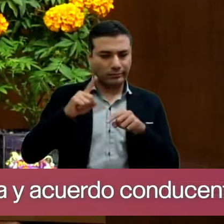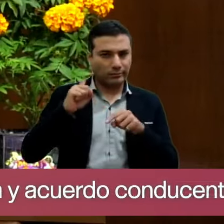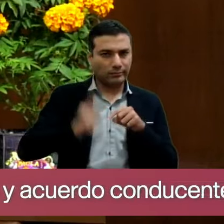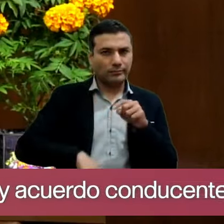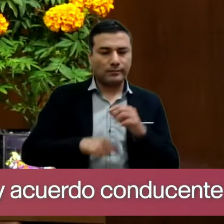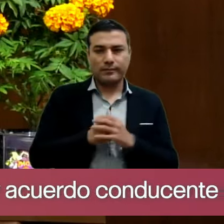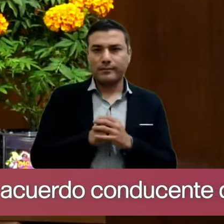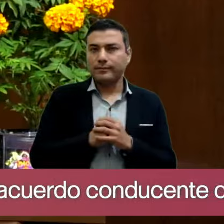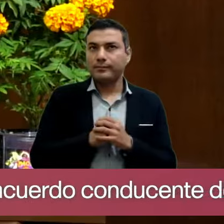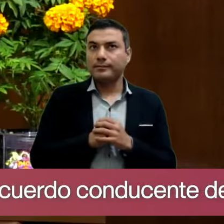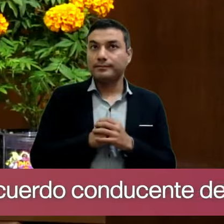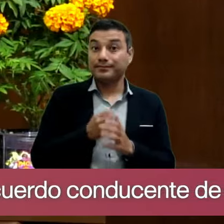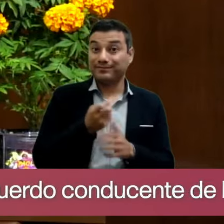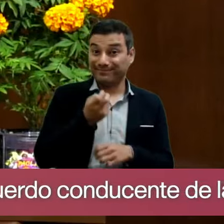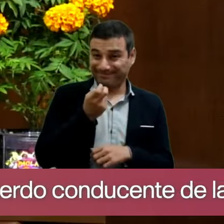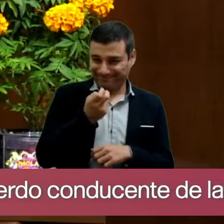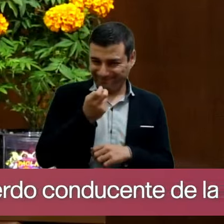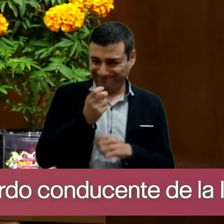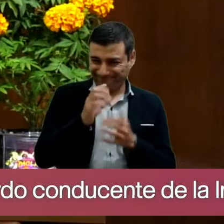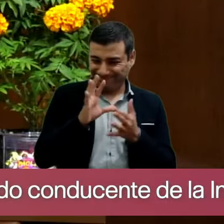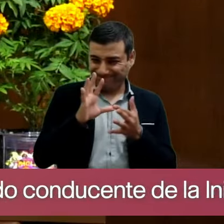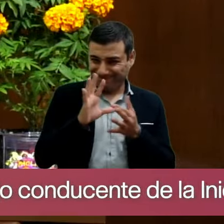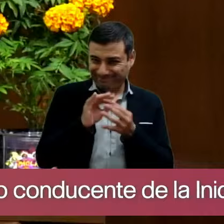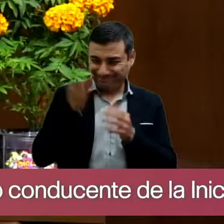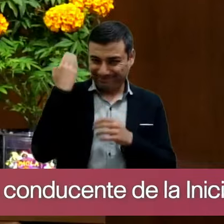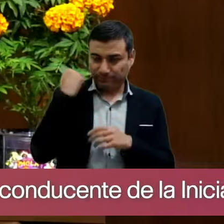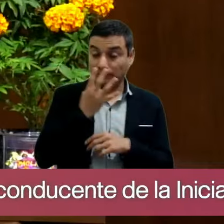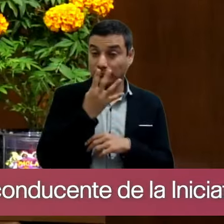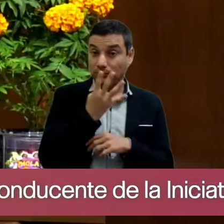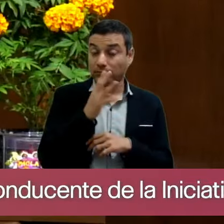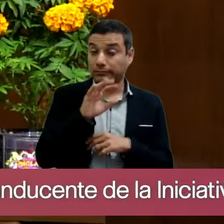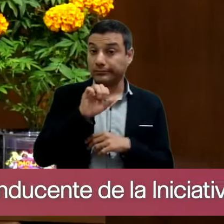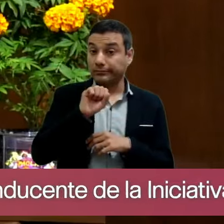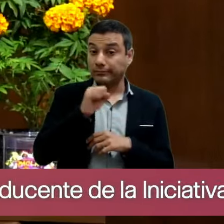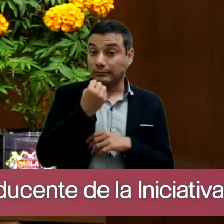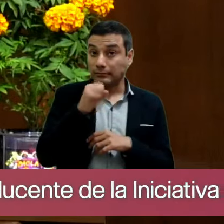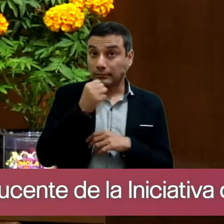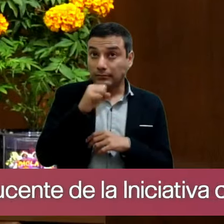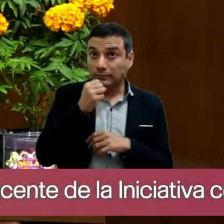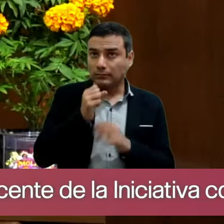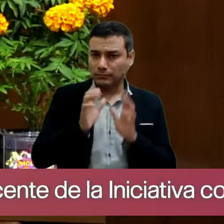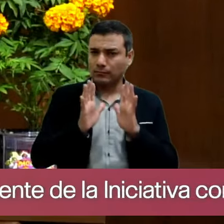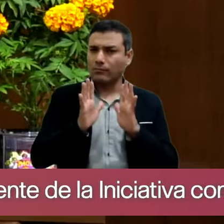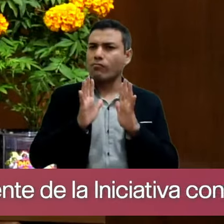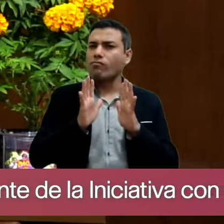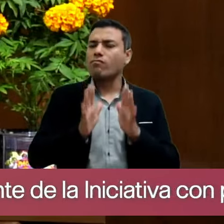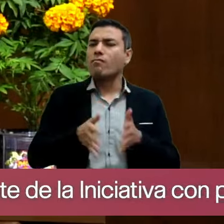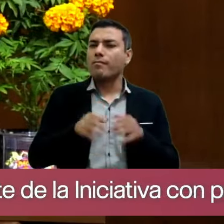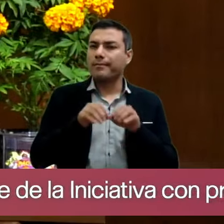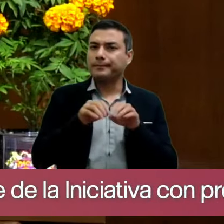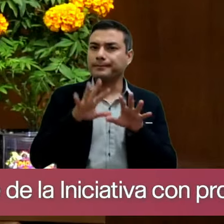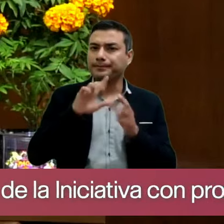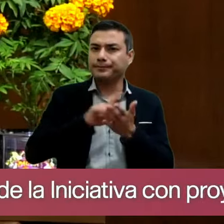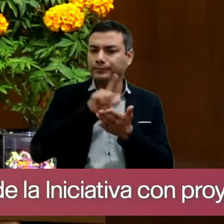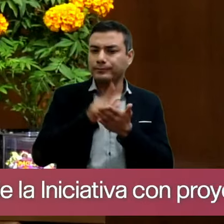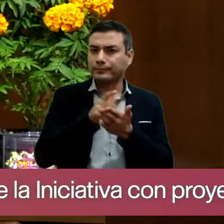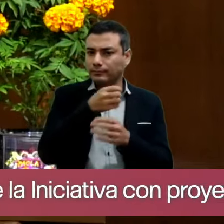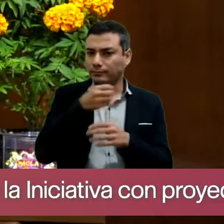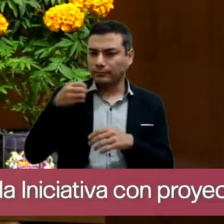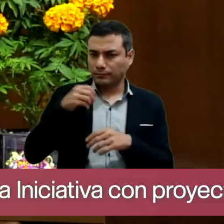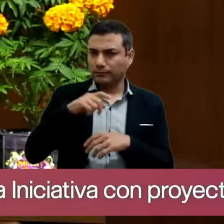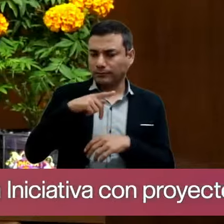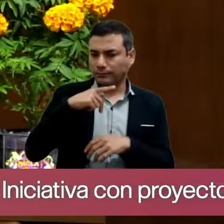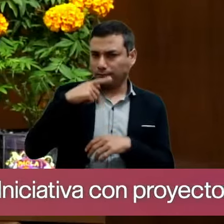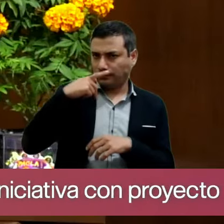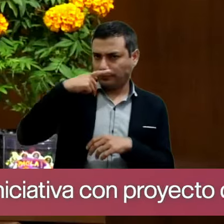Con estos antecedentes, el pasado 4 de septiembre se expidió la Ley Orgánica del Poder